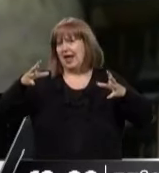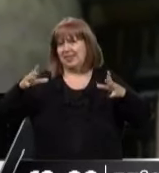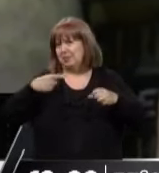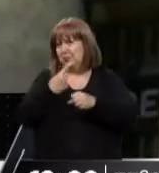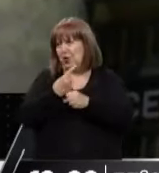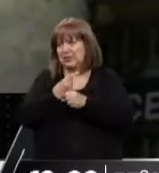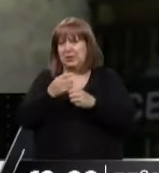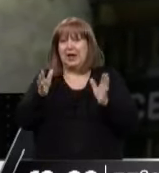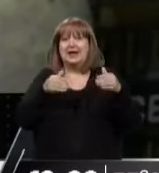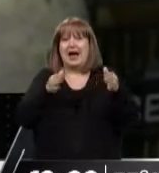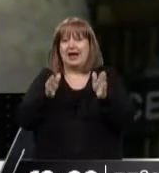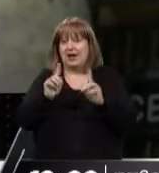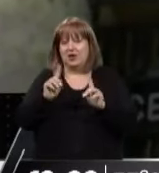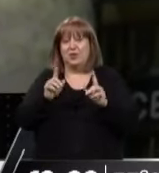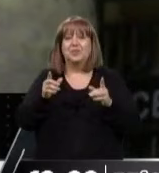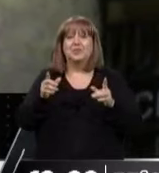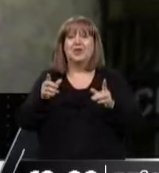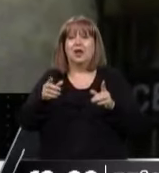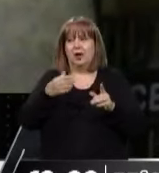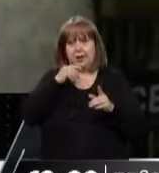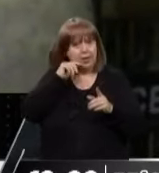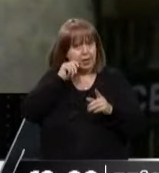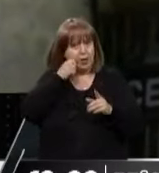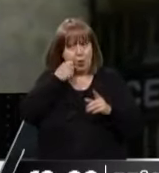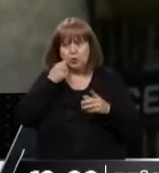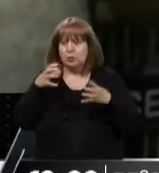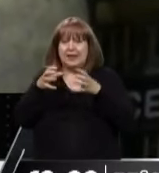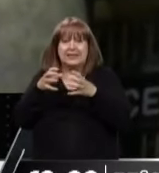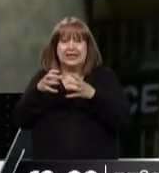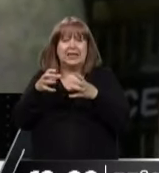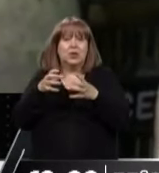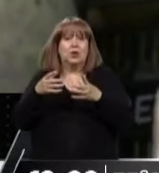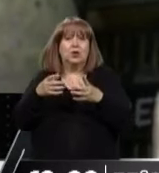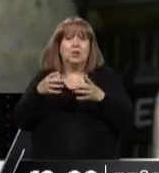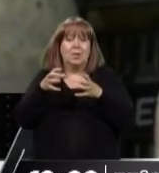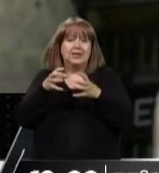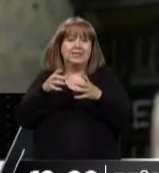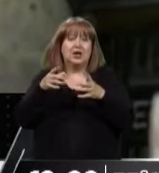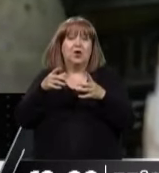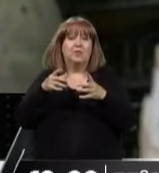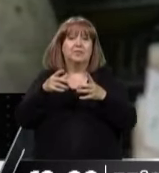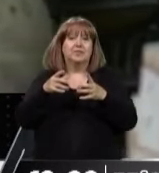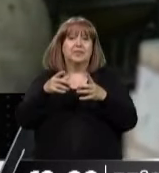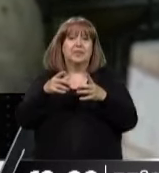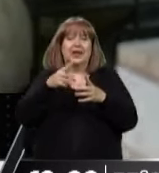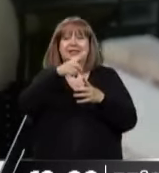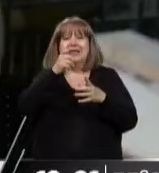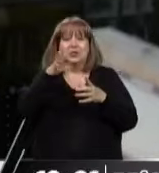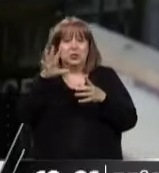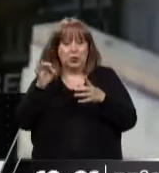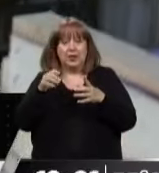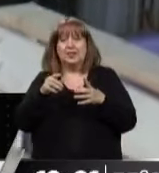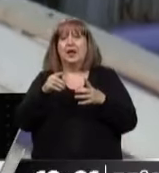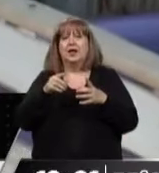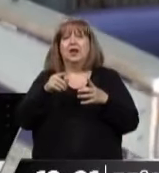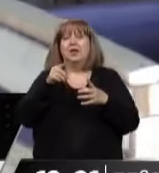Claro, son grandes y son buenos, igual que los más chicos, no sé cuánto salen los otros. Los más chicos tenés que vender un 150, pero